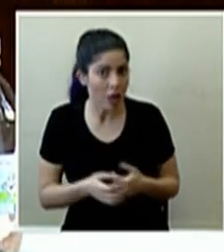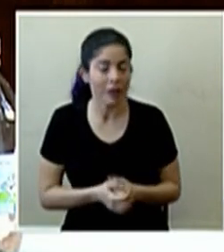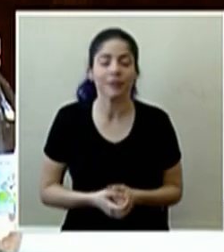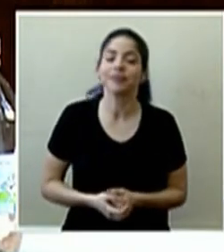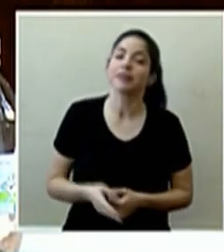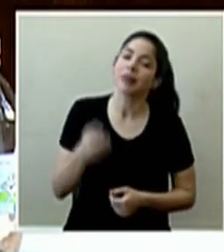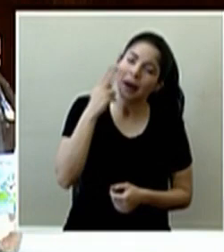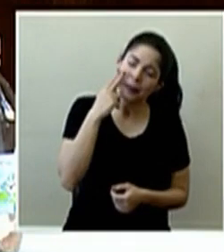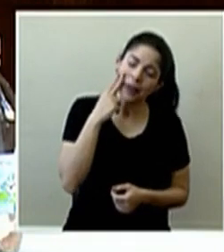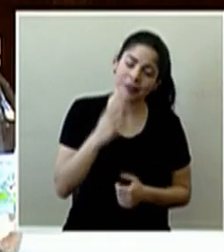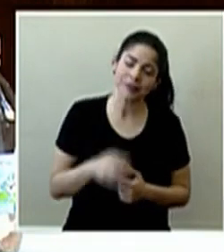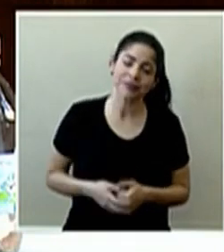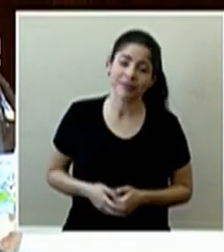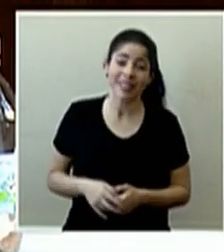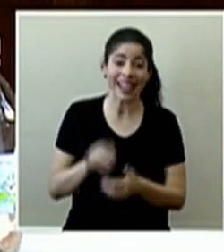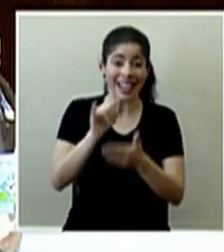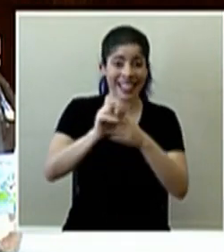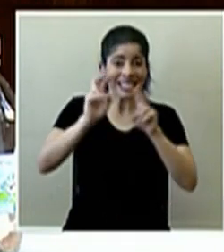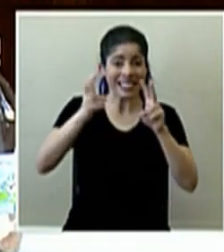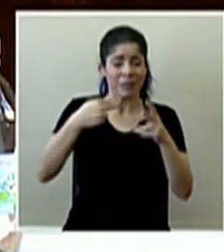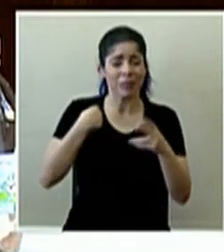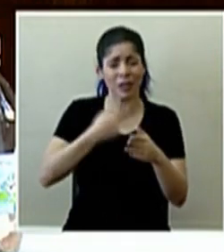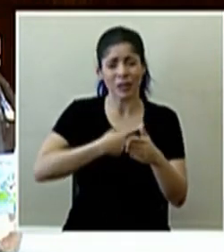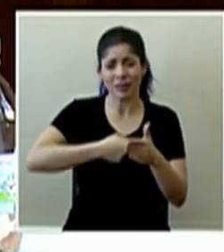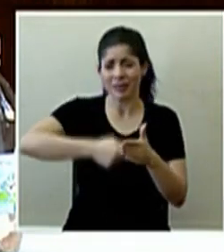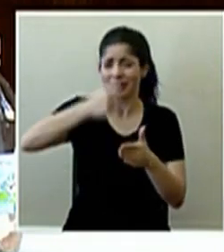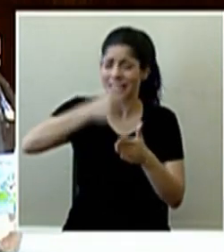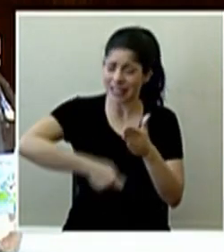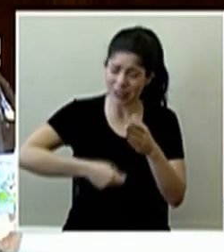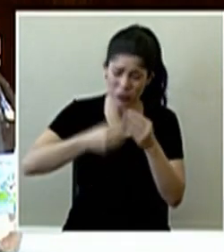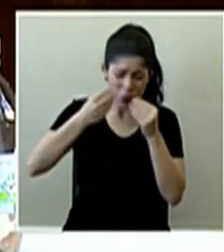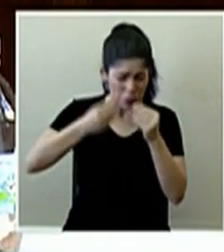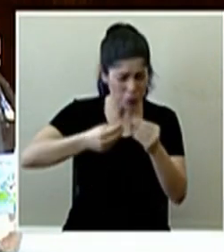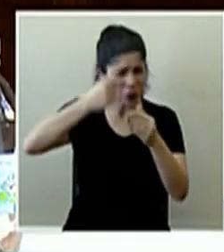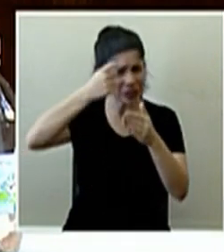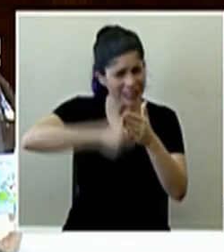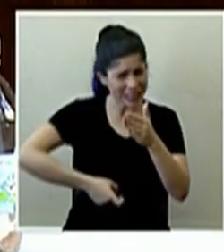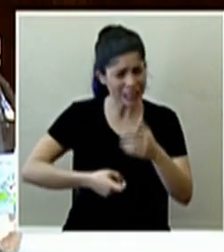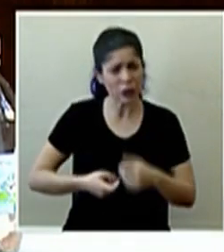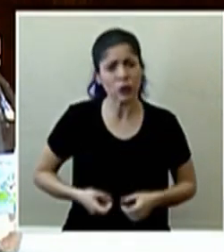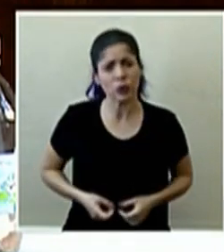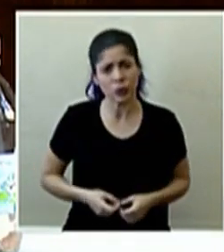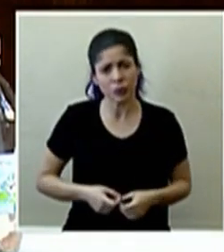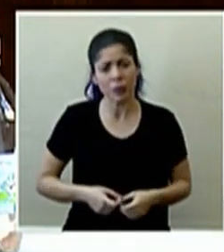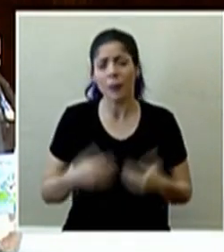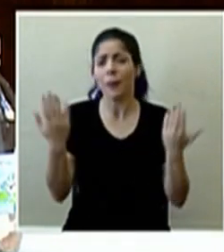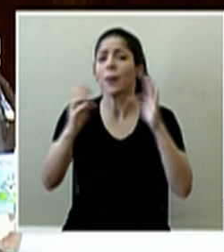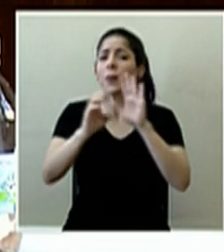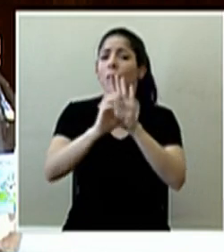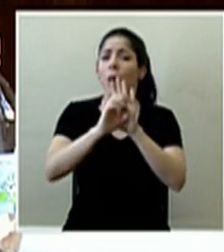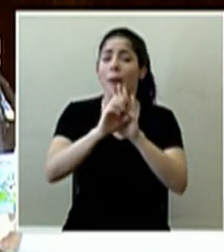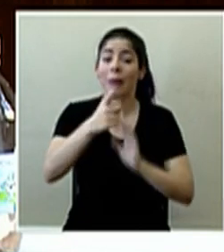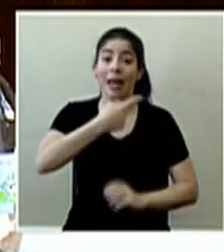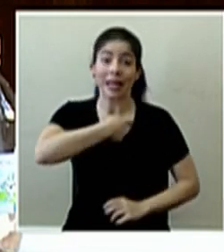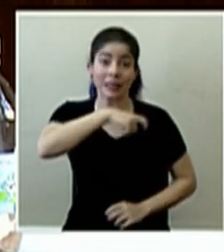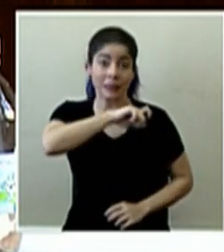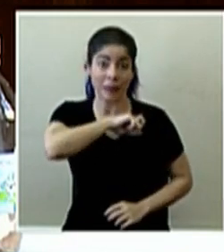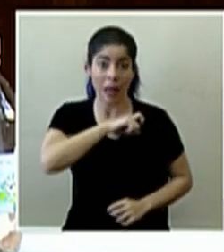con eso hemos sido estrictos y súper estrictos. Por ejemplo,